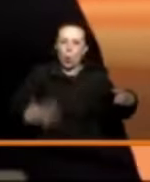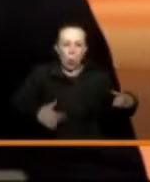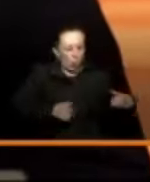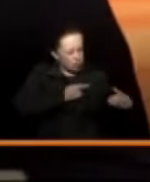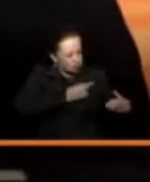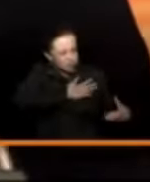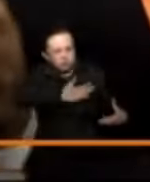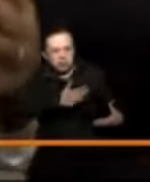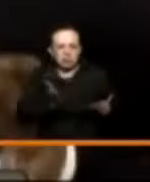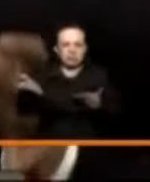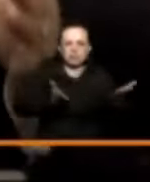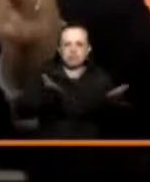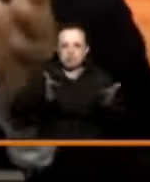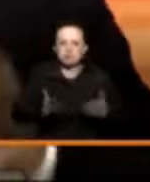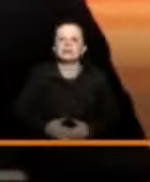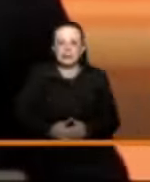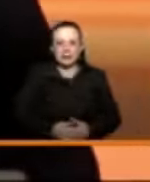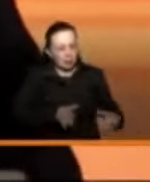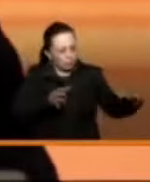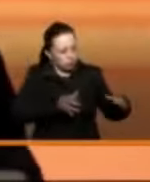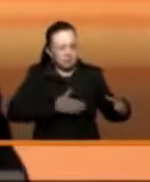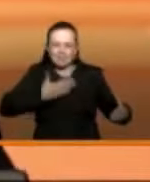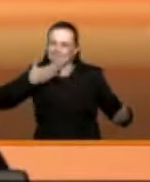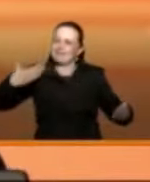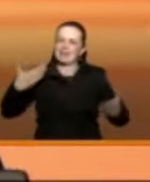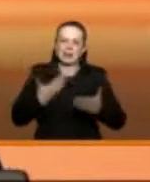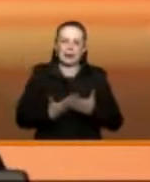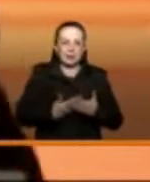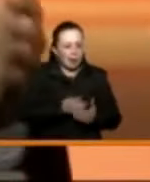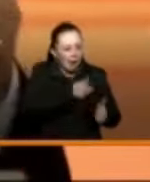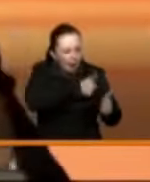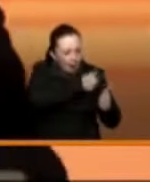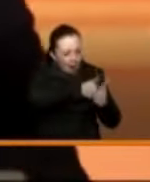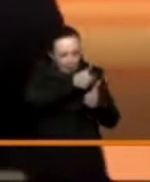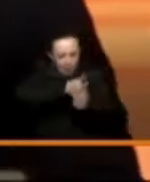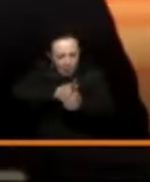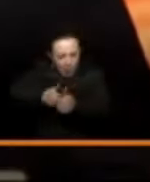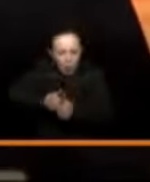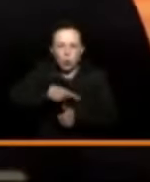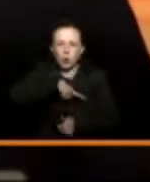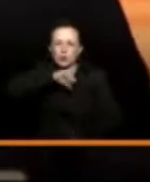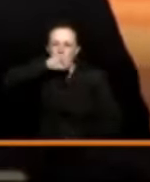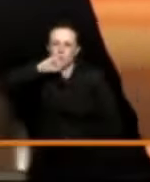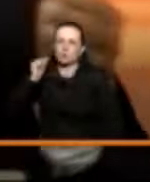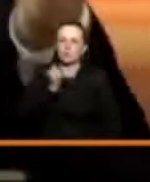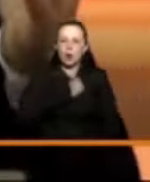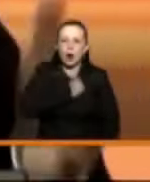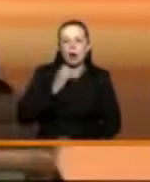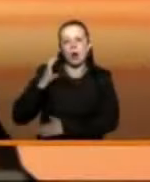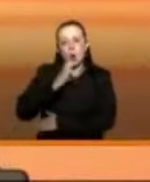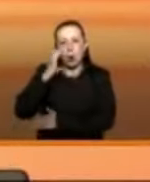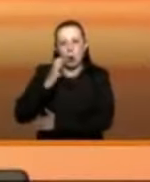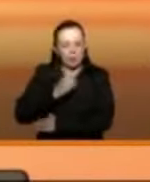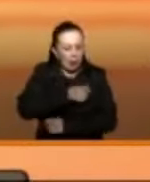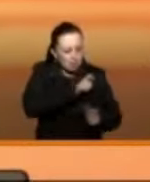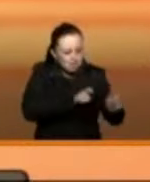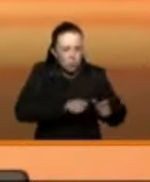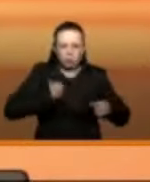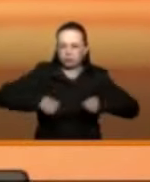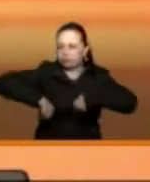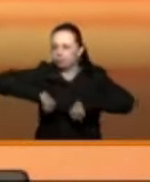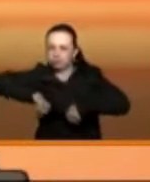servicio. Quiero agradecerles a cada uno de ellos por su patriotismo, por su incansable